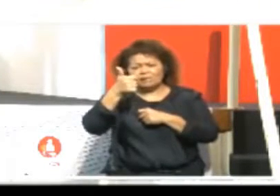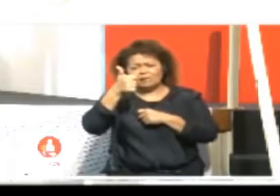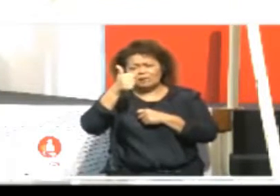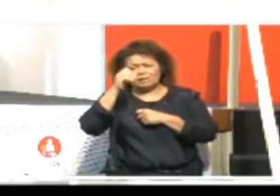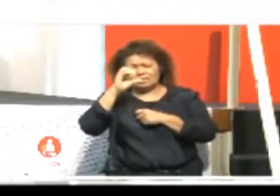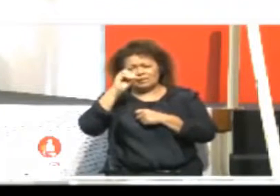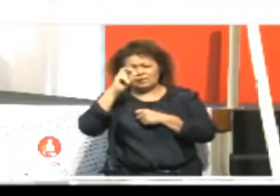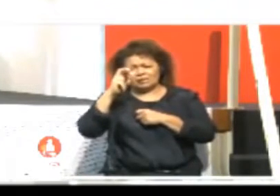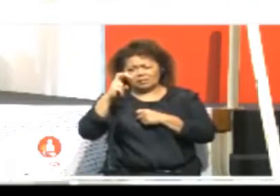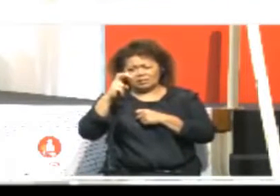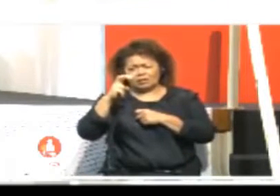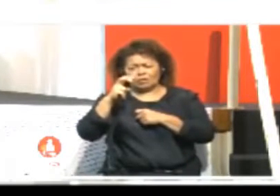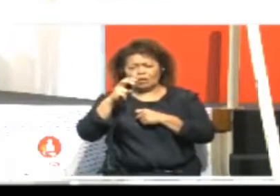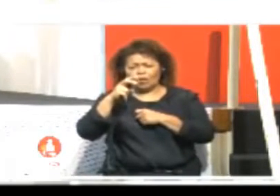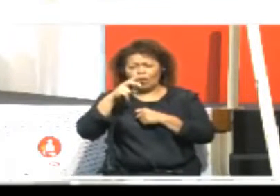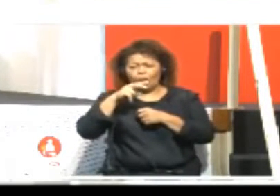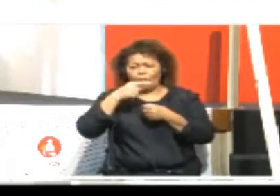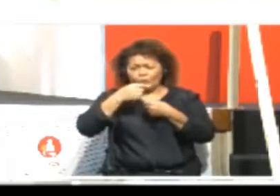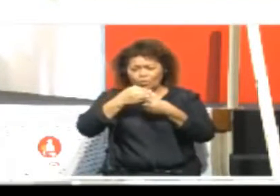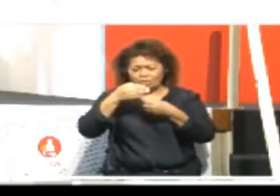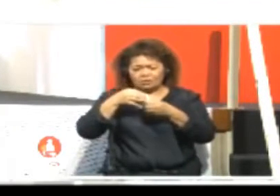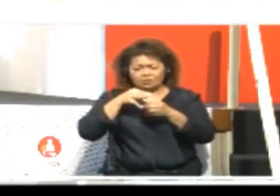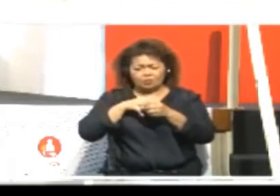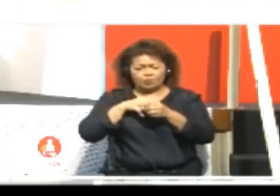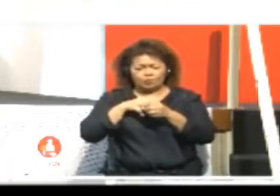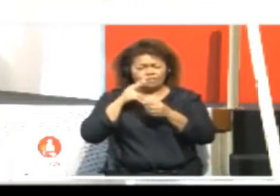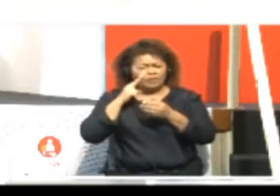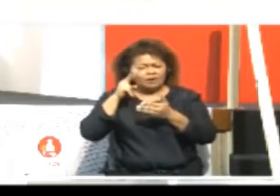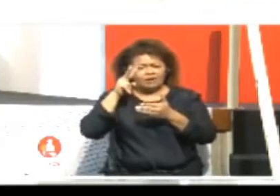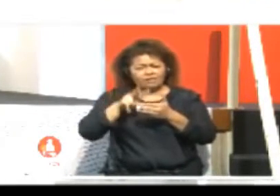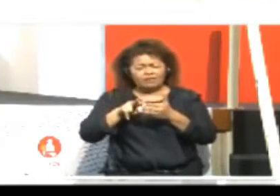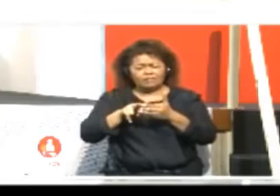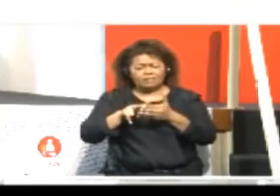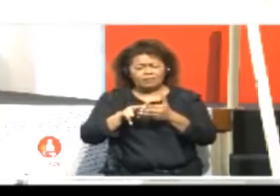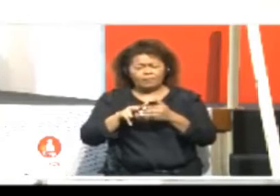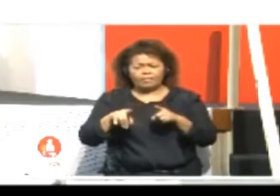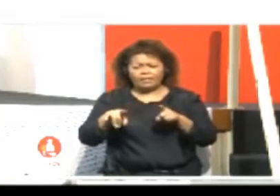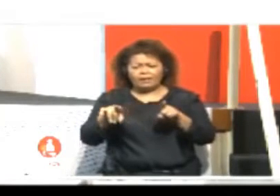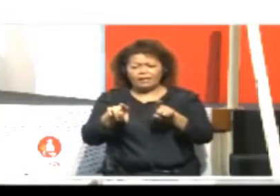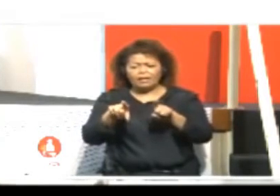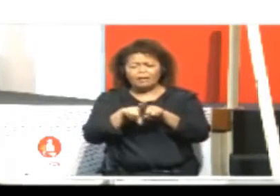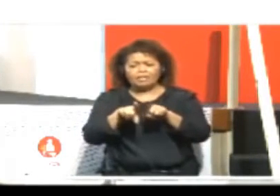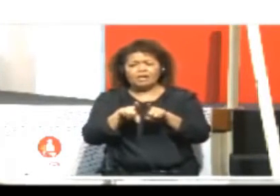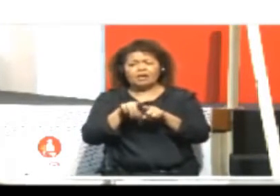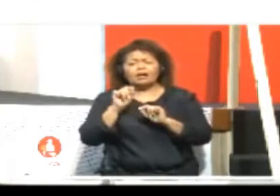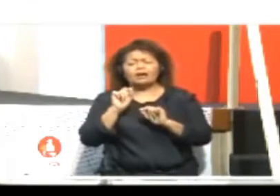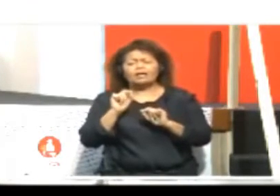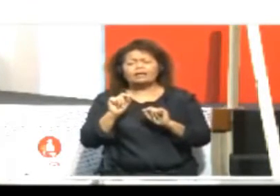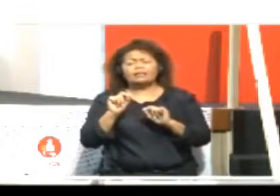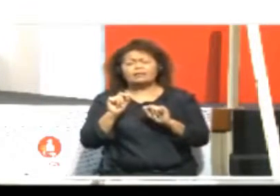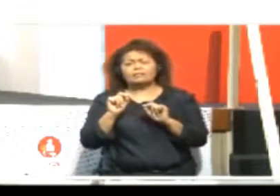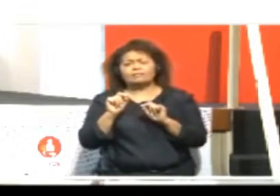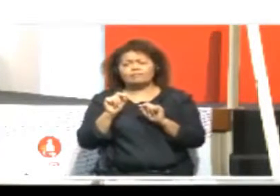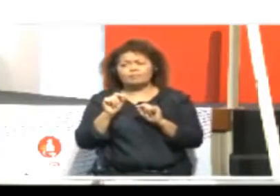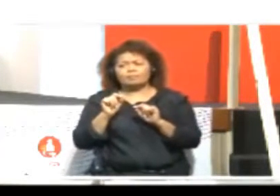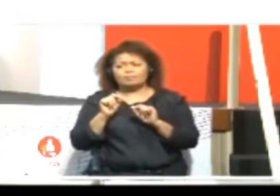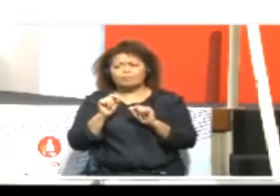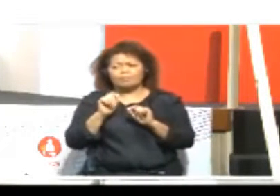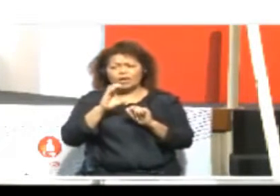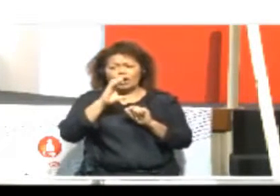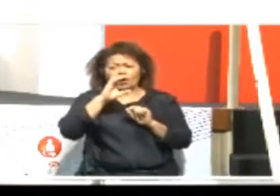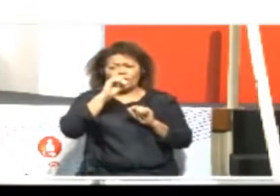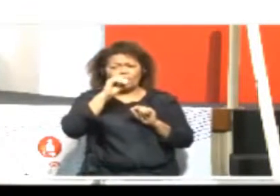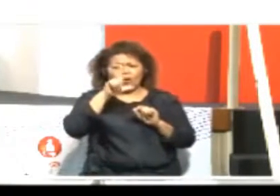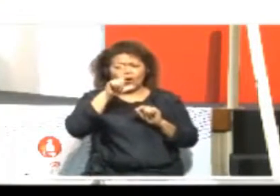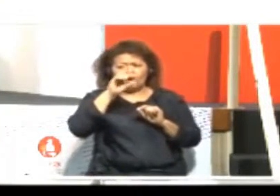Colombia. ¿Cuáles fueron los resultados? Los resultados es que en el caso de Colombia, alcaldes que tienen experiencia en